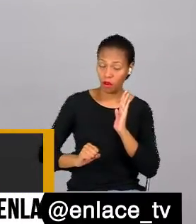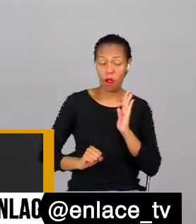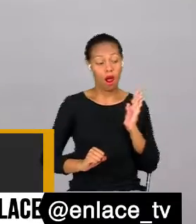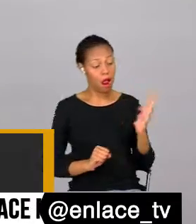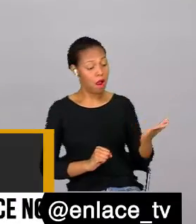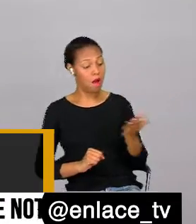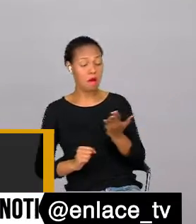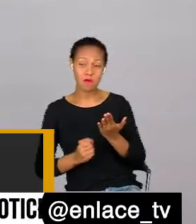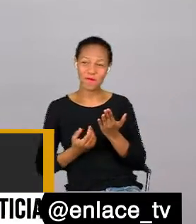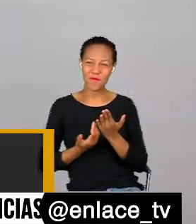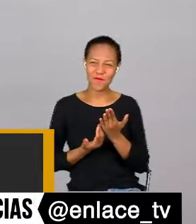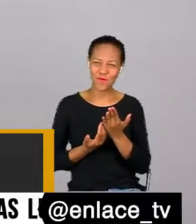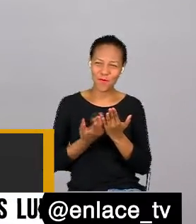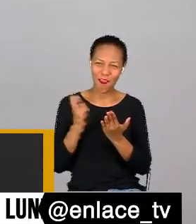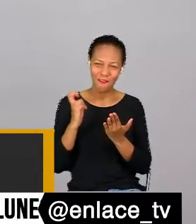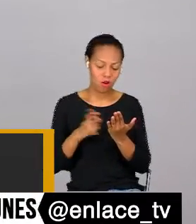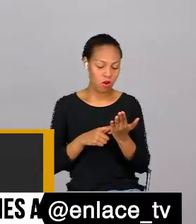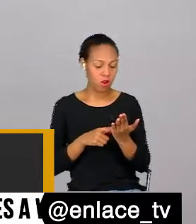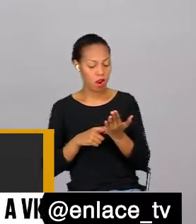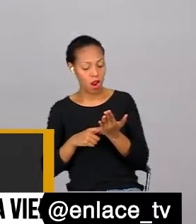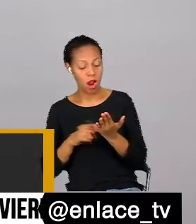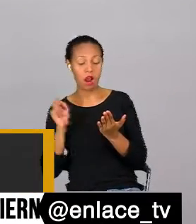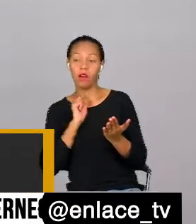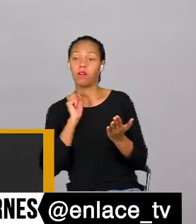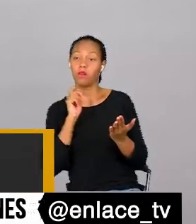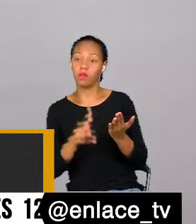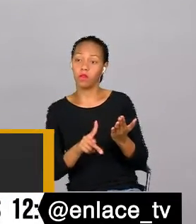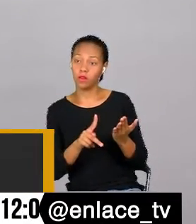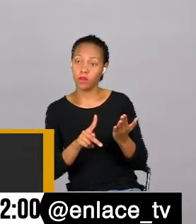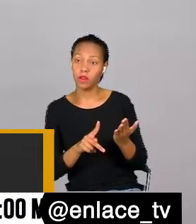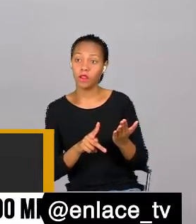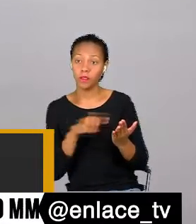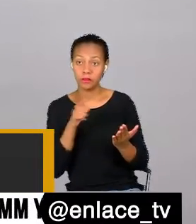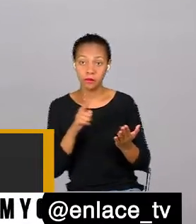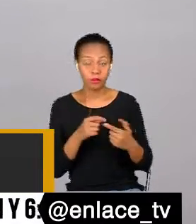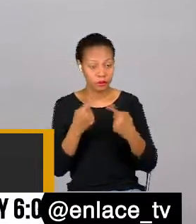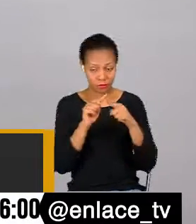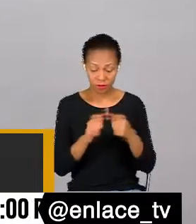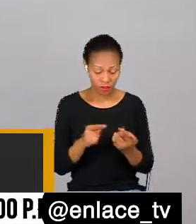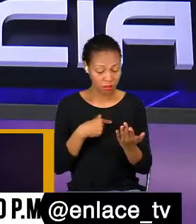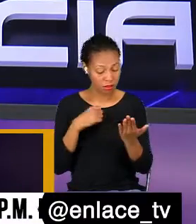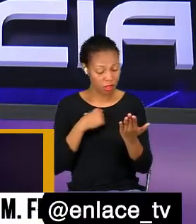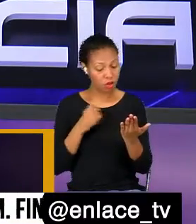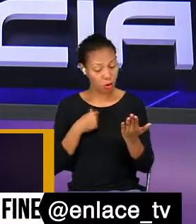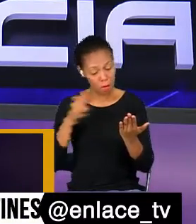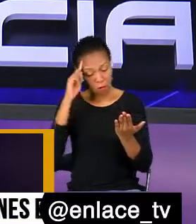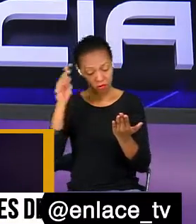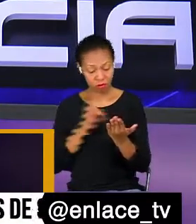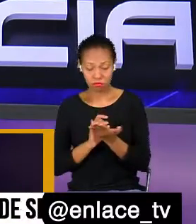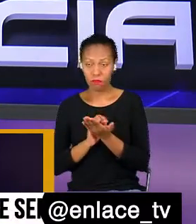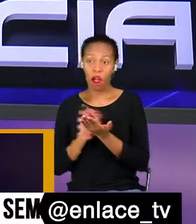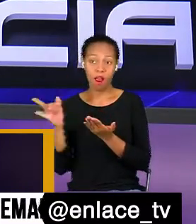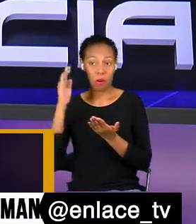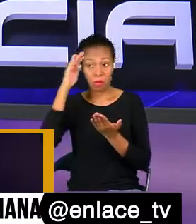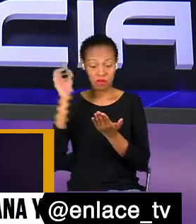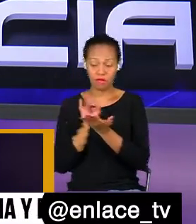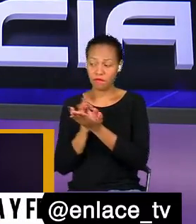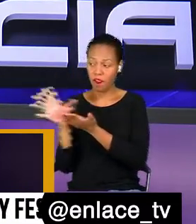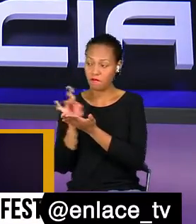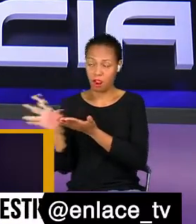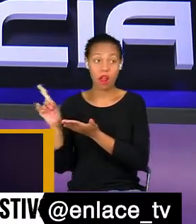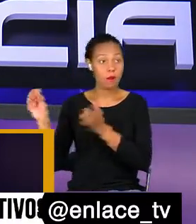la información o a la comunicación con todas las bondades de la seguridad de voz. Una interesante y muy importante alternativa a